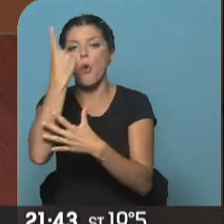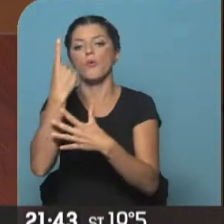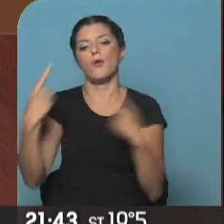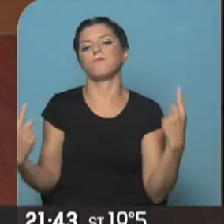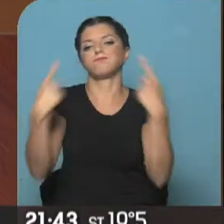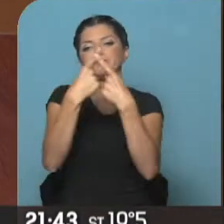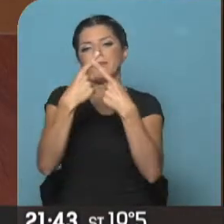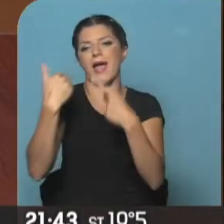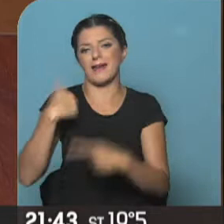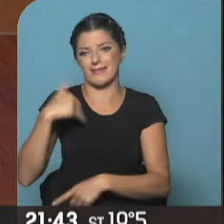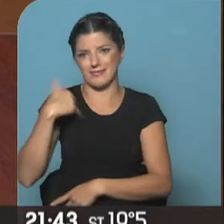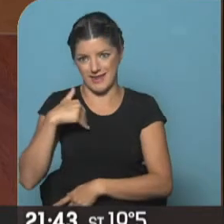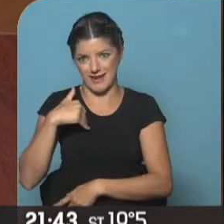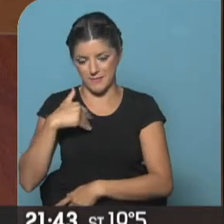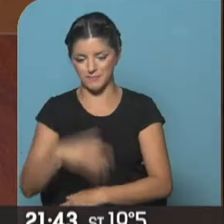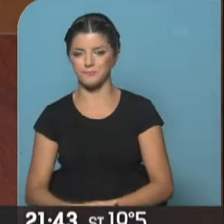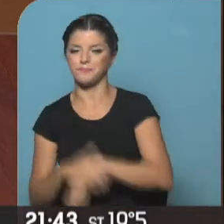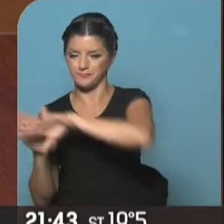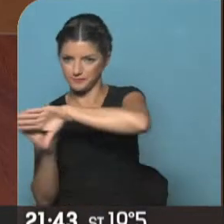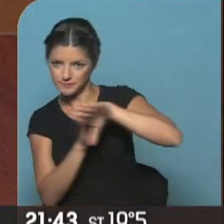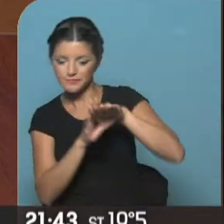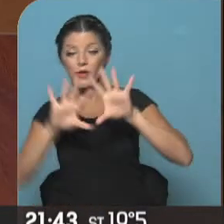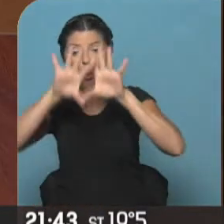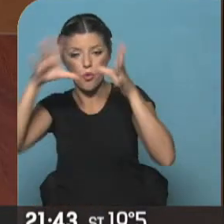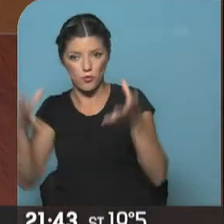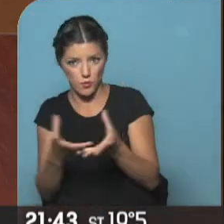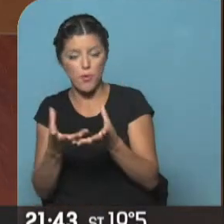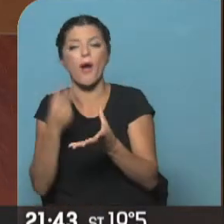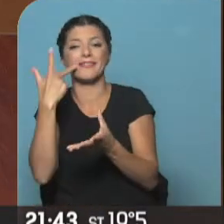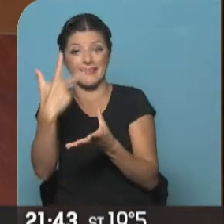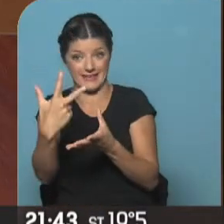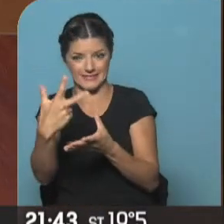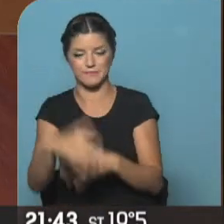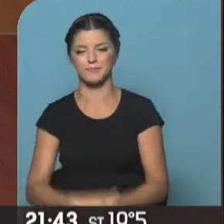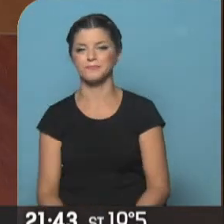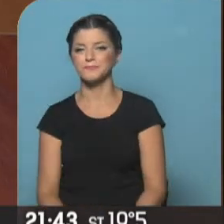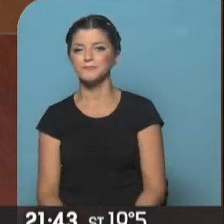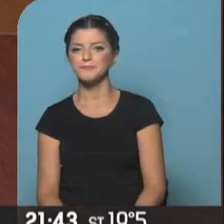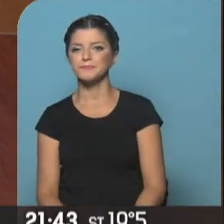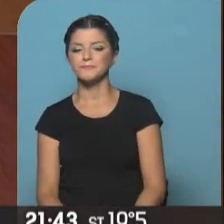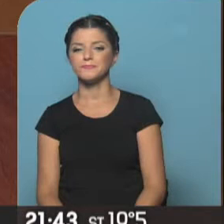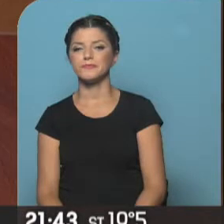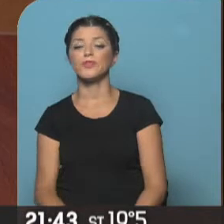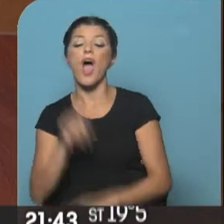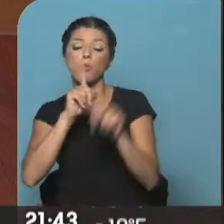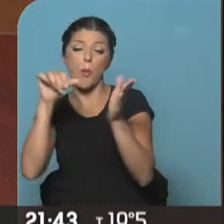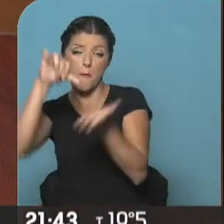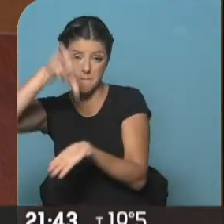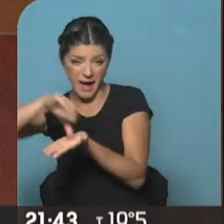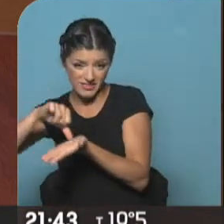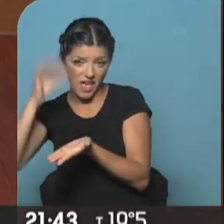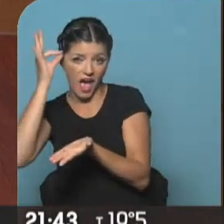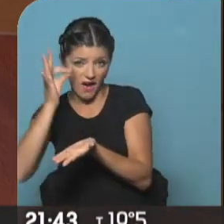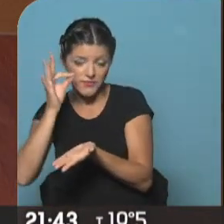uno dentro de su grupo. Vamos al copón número 3. Allí encontramos a equipos africanos como